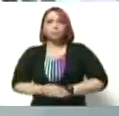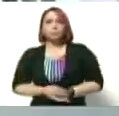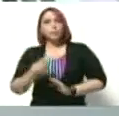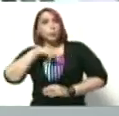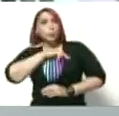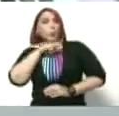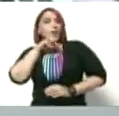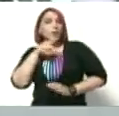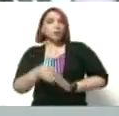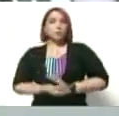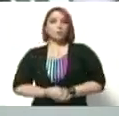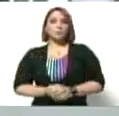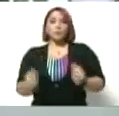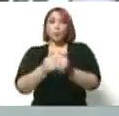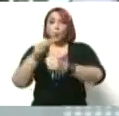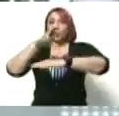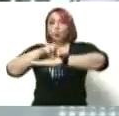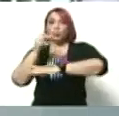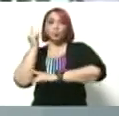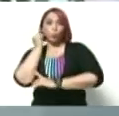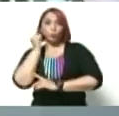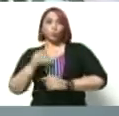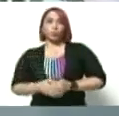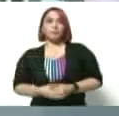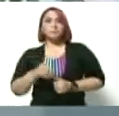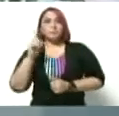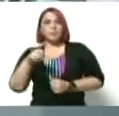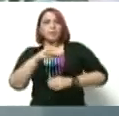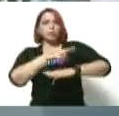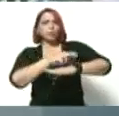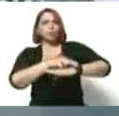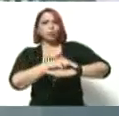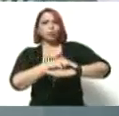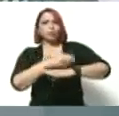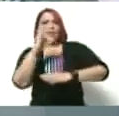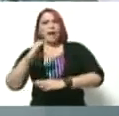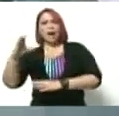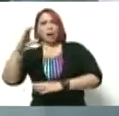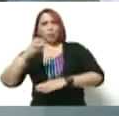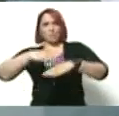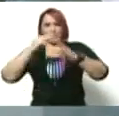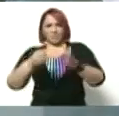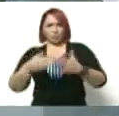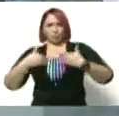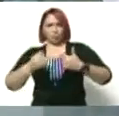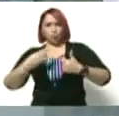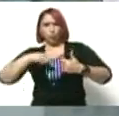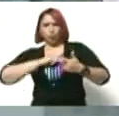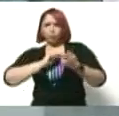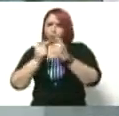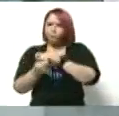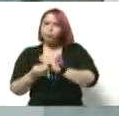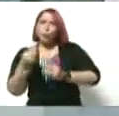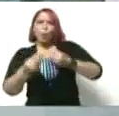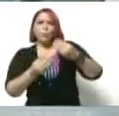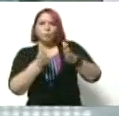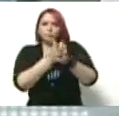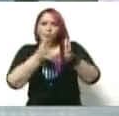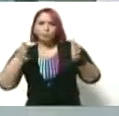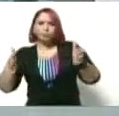con la doctora gabriela y el doctor carlos alvarado nosotros pasamos es muy importante esto